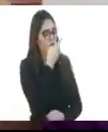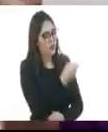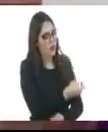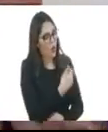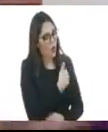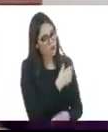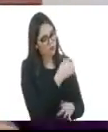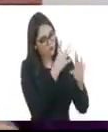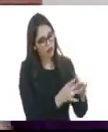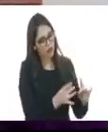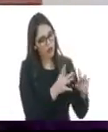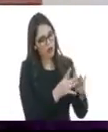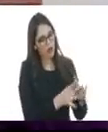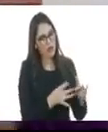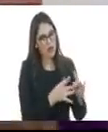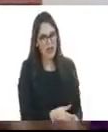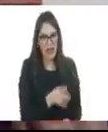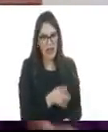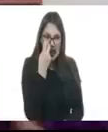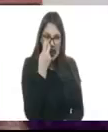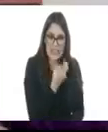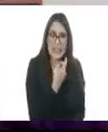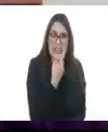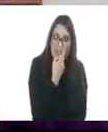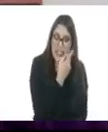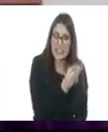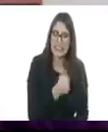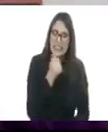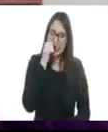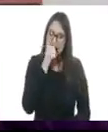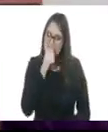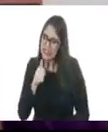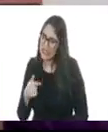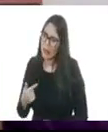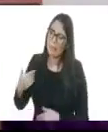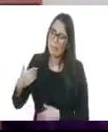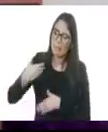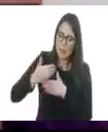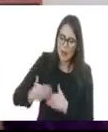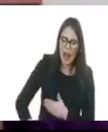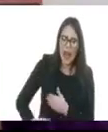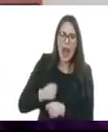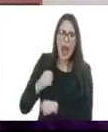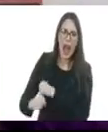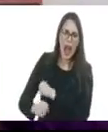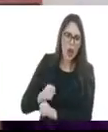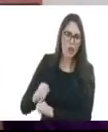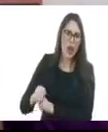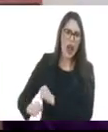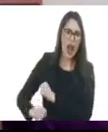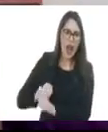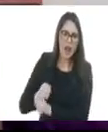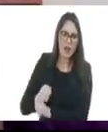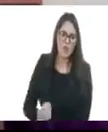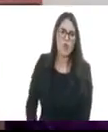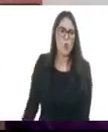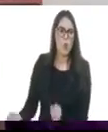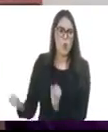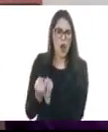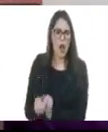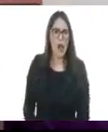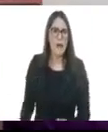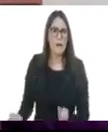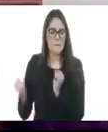condescendiente que tiene generaciones, que viene desde esta figura que viene desde